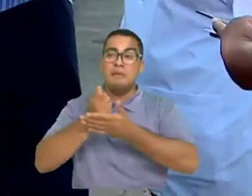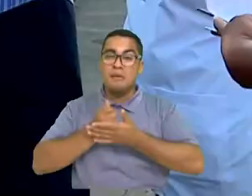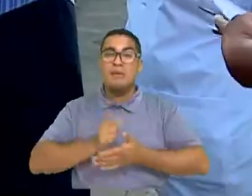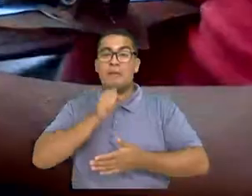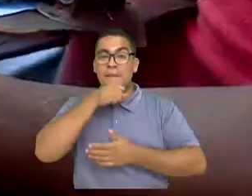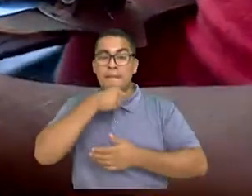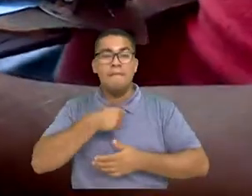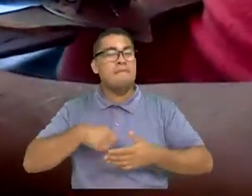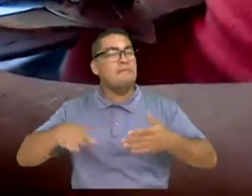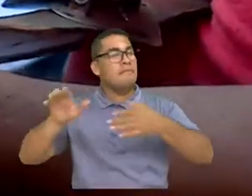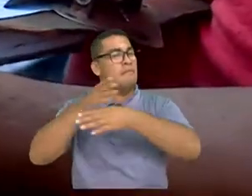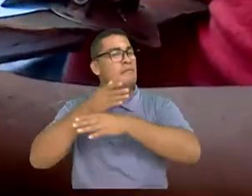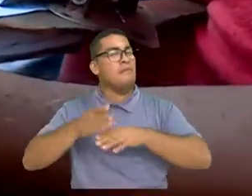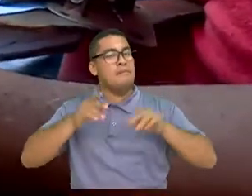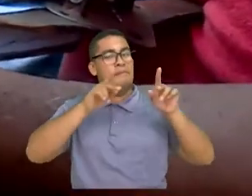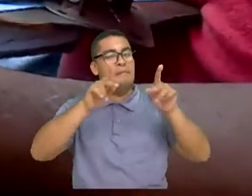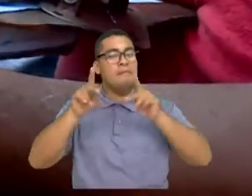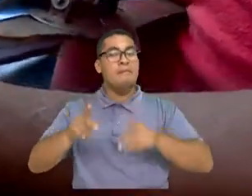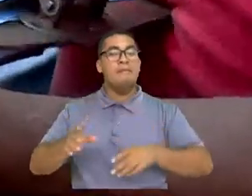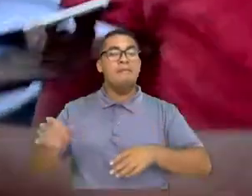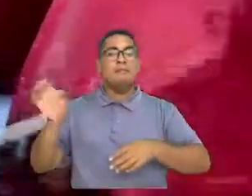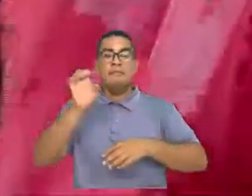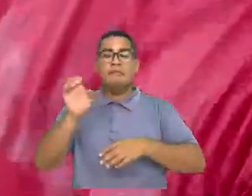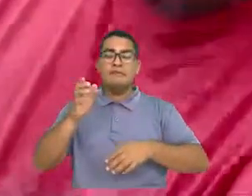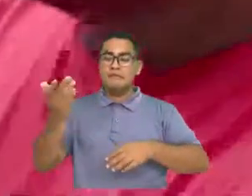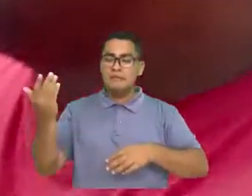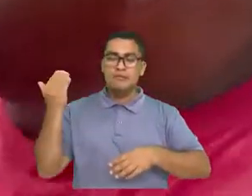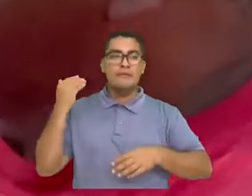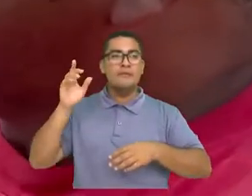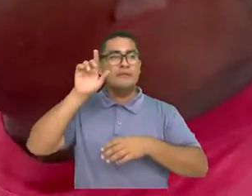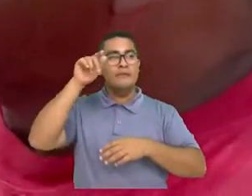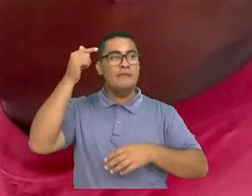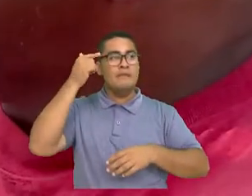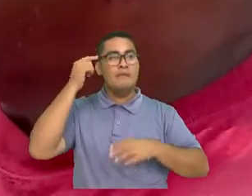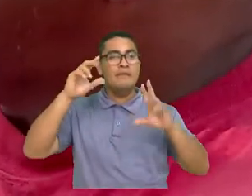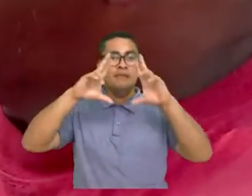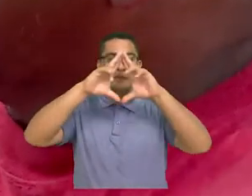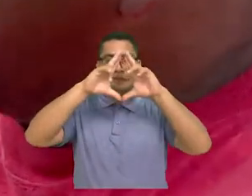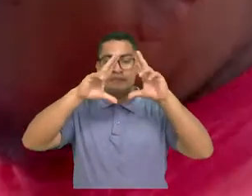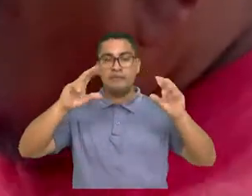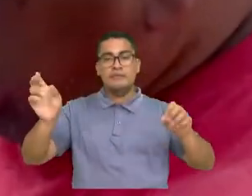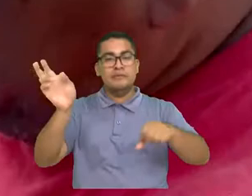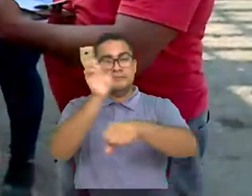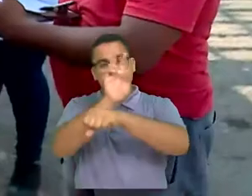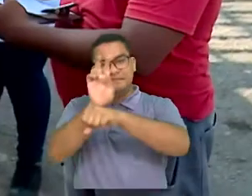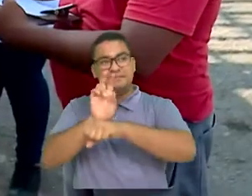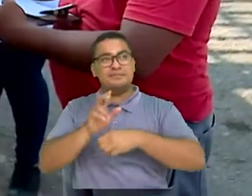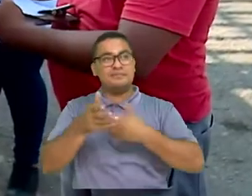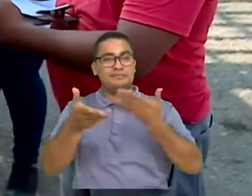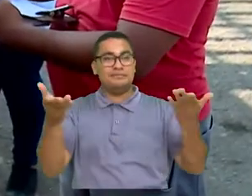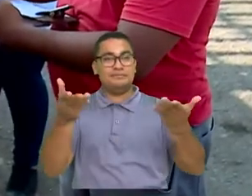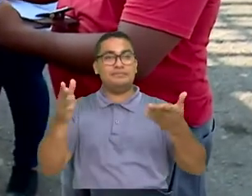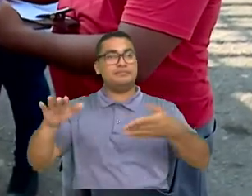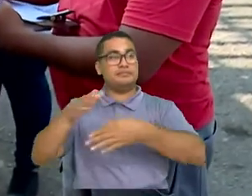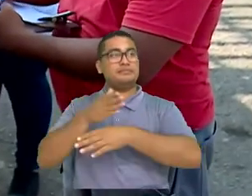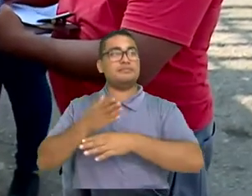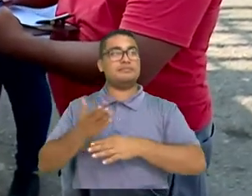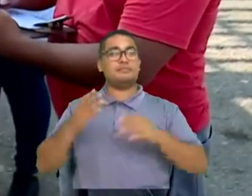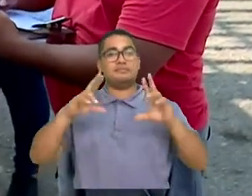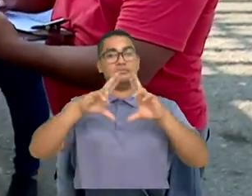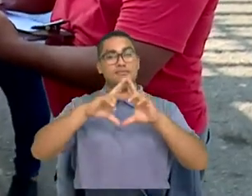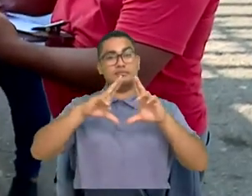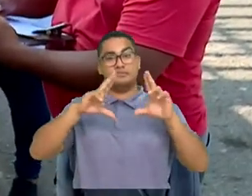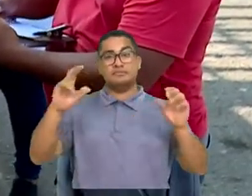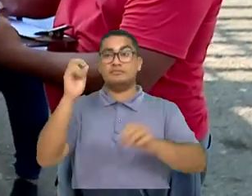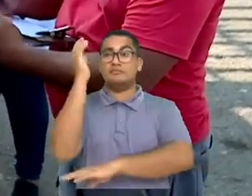la población. Desde el mes de enero, el gobierno de Nicaragua mantiene estricta vigilancia y control en las distintas entradas al país para